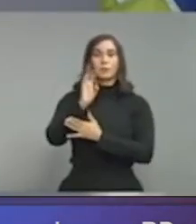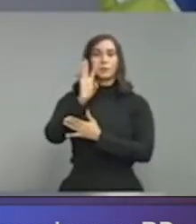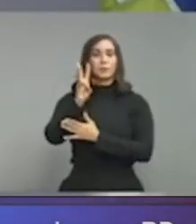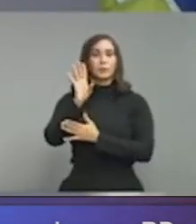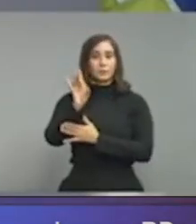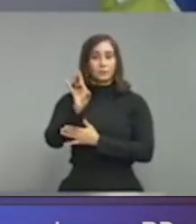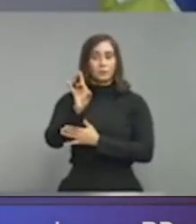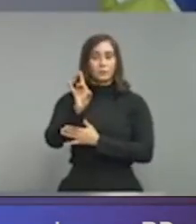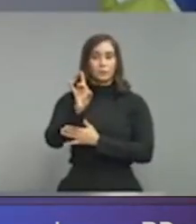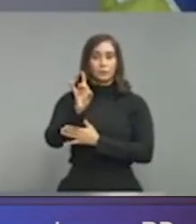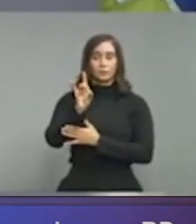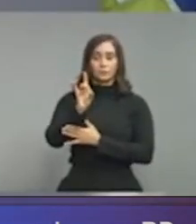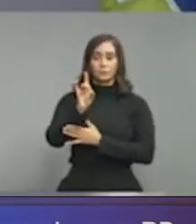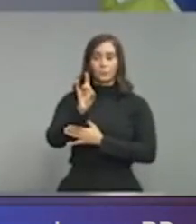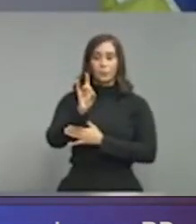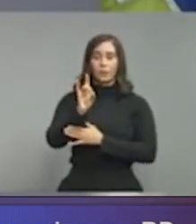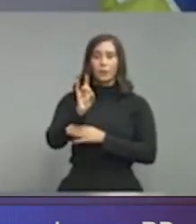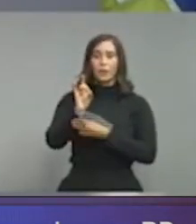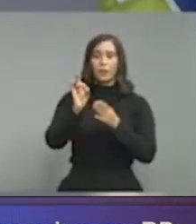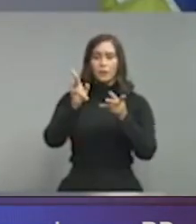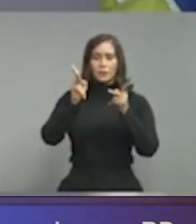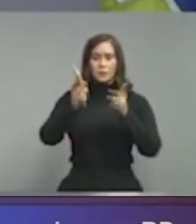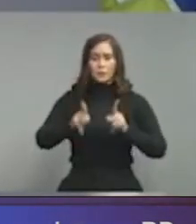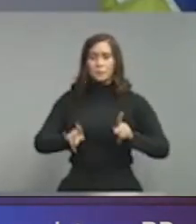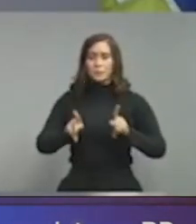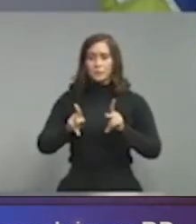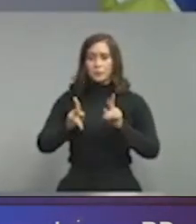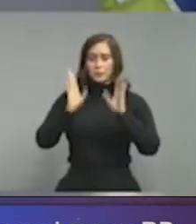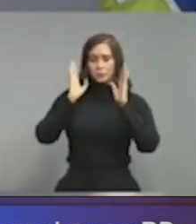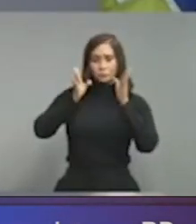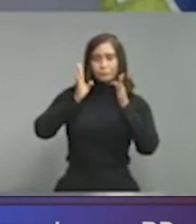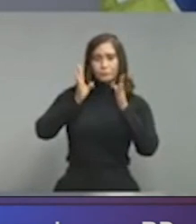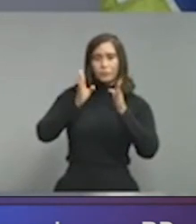De las cuales asistencias médicas remotas,